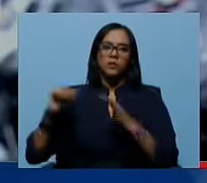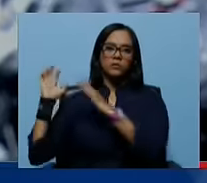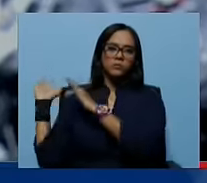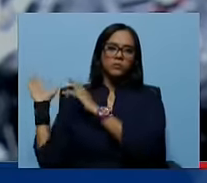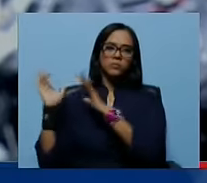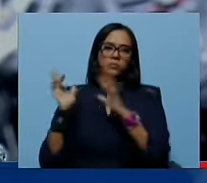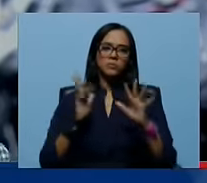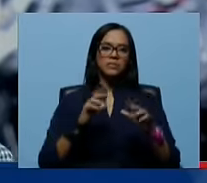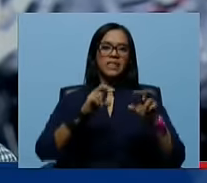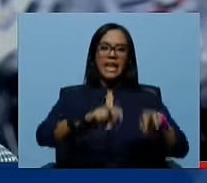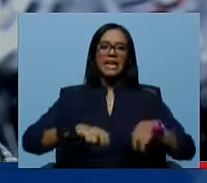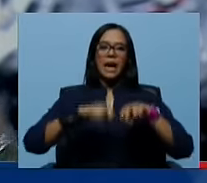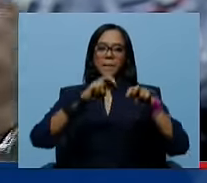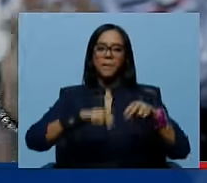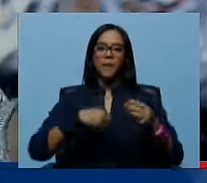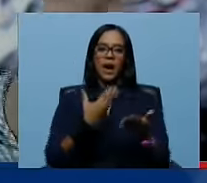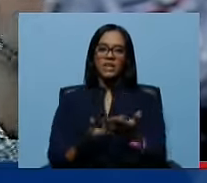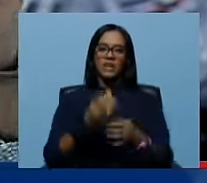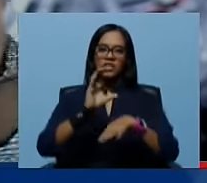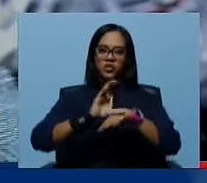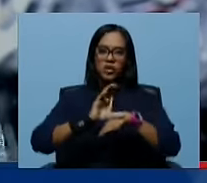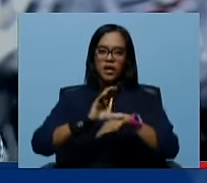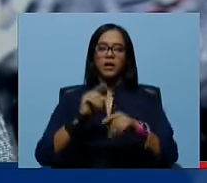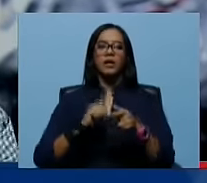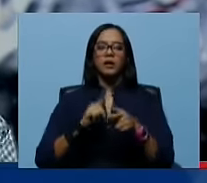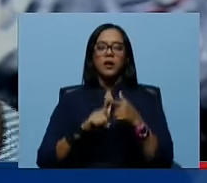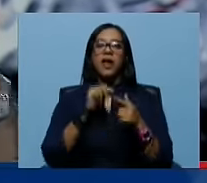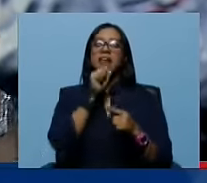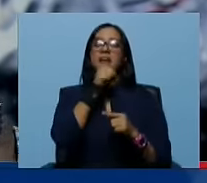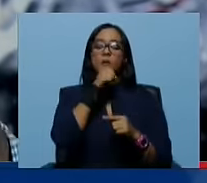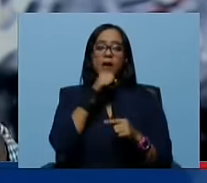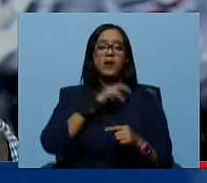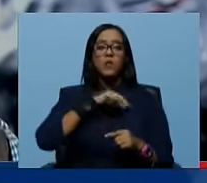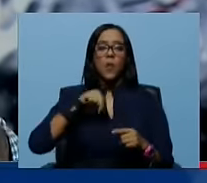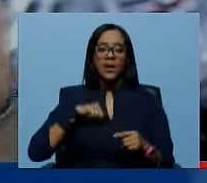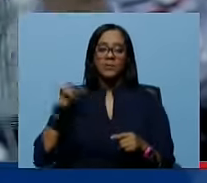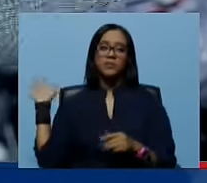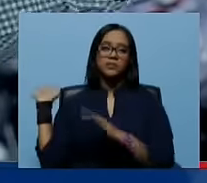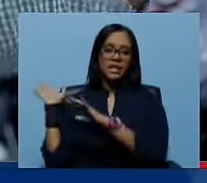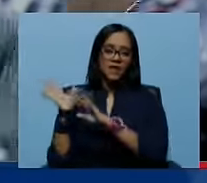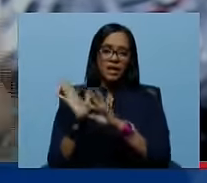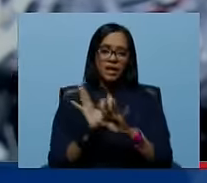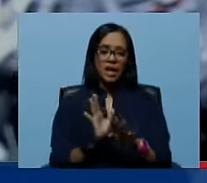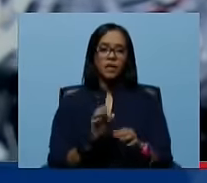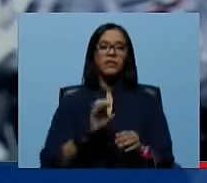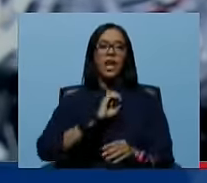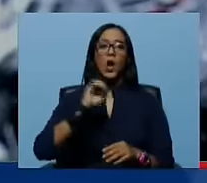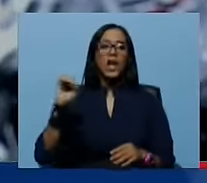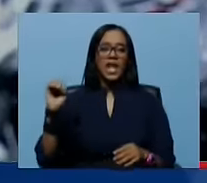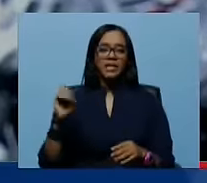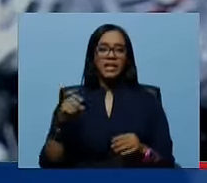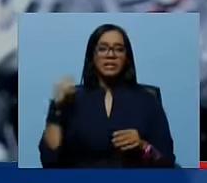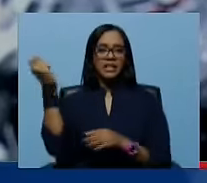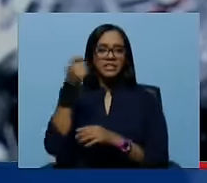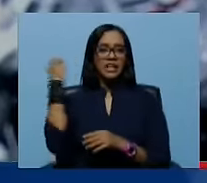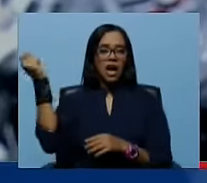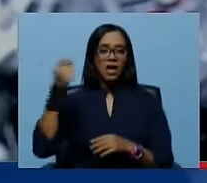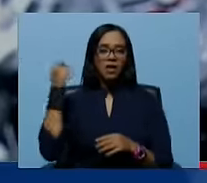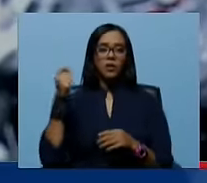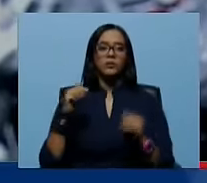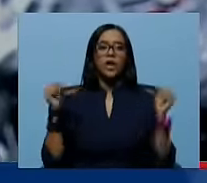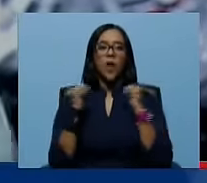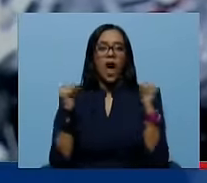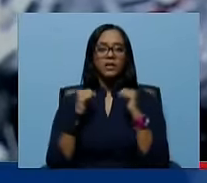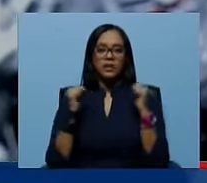ciudad. Y entonces los abuelos y abuelas nuestras se vinieron del oriente, del llano, de los